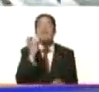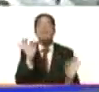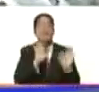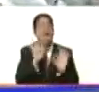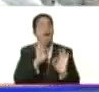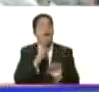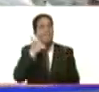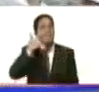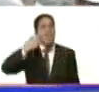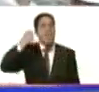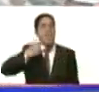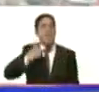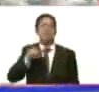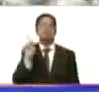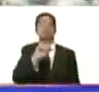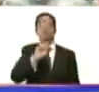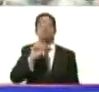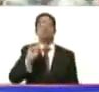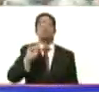no quiero lloriqueo.